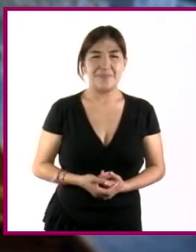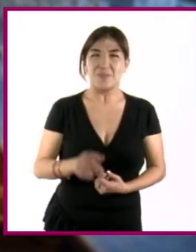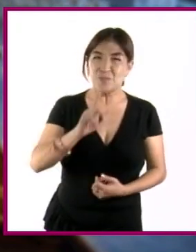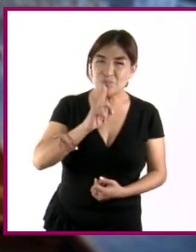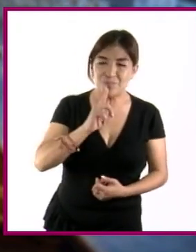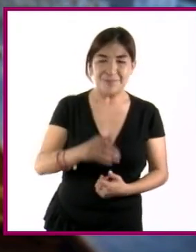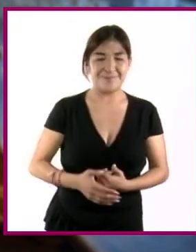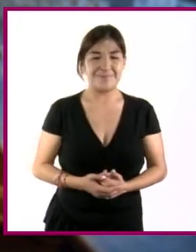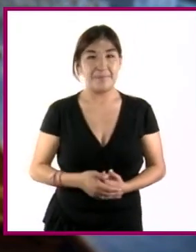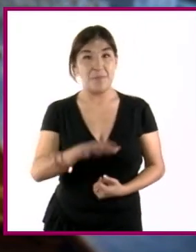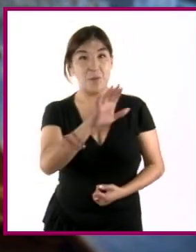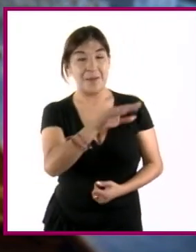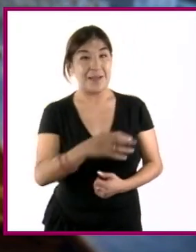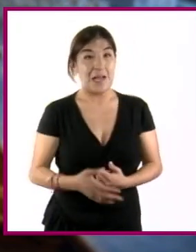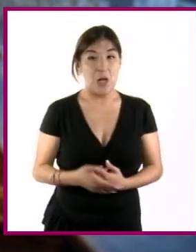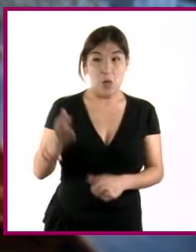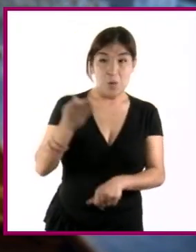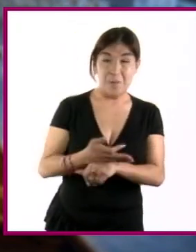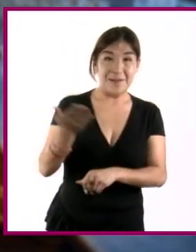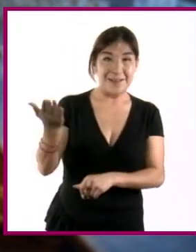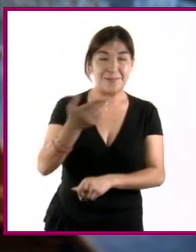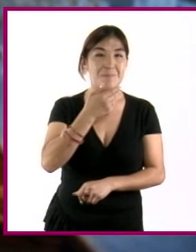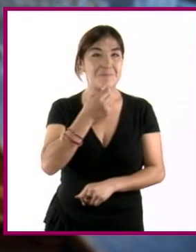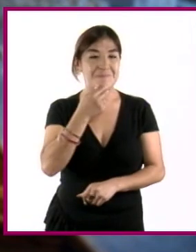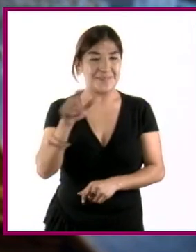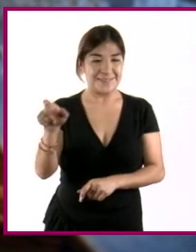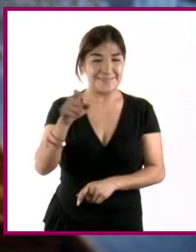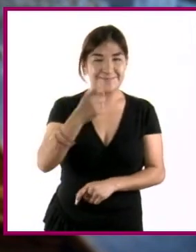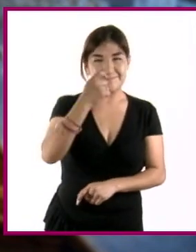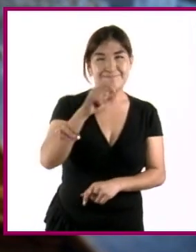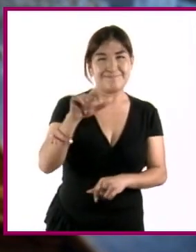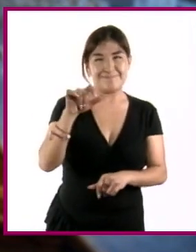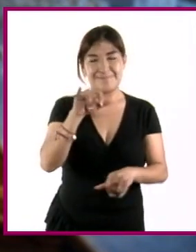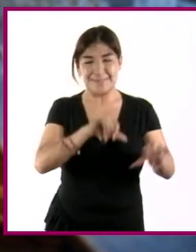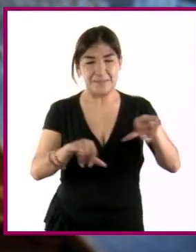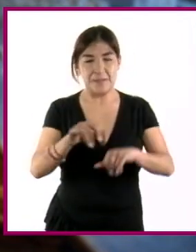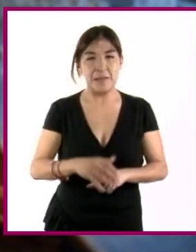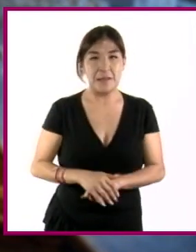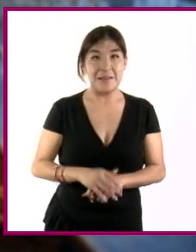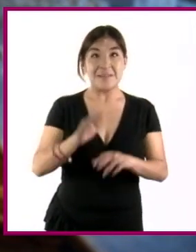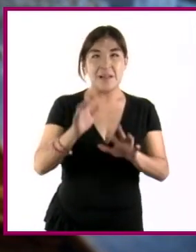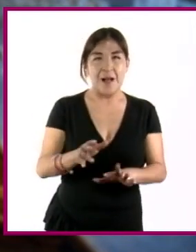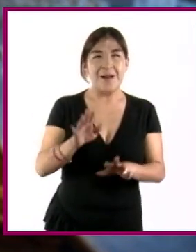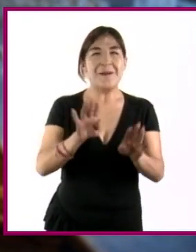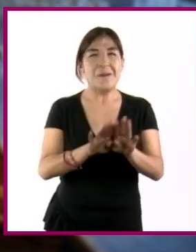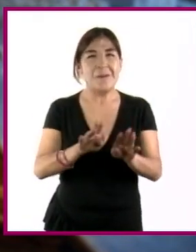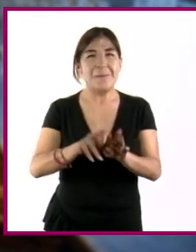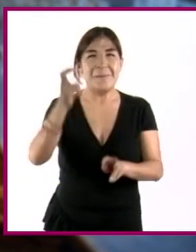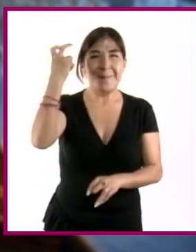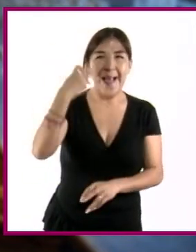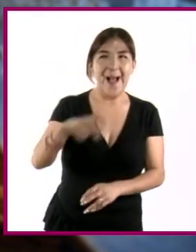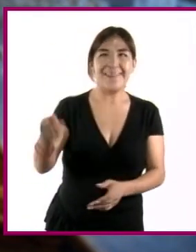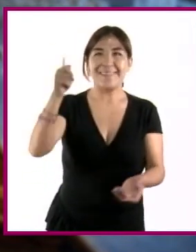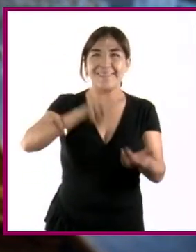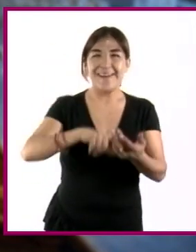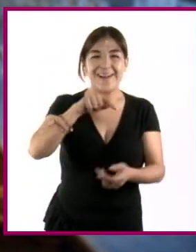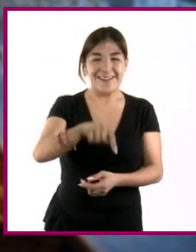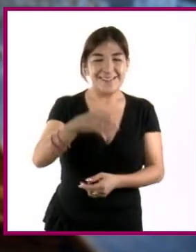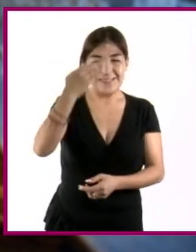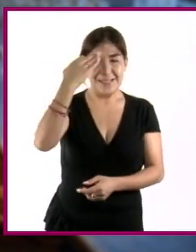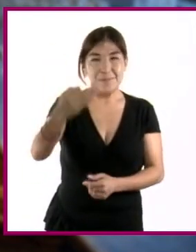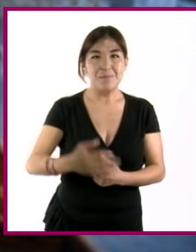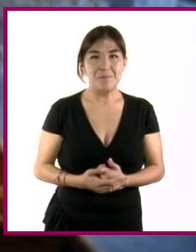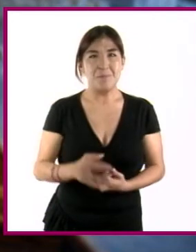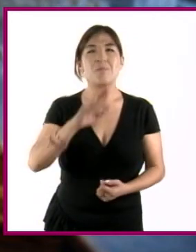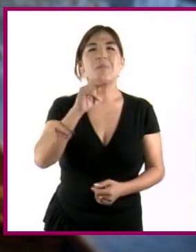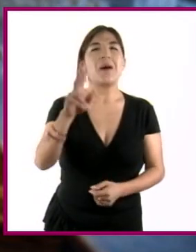ya que estamos aquí con Leo Bekeland y que hemos viajado en el tiempo, ¿qué te parece si intentamos cambiar el curso de la